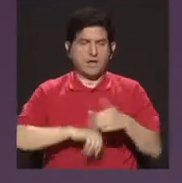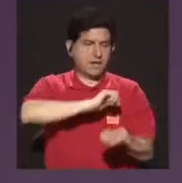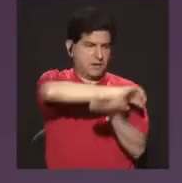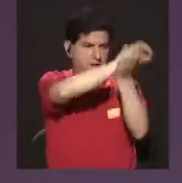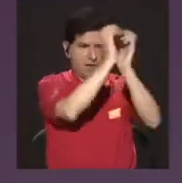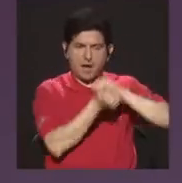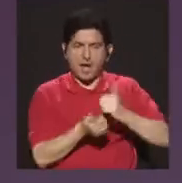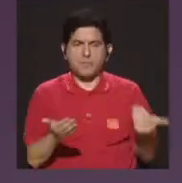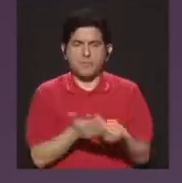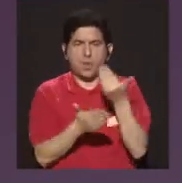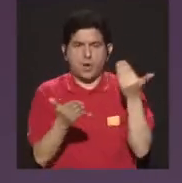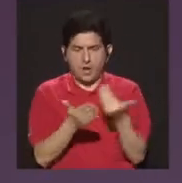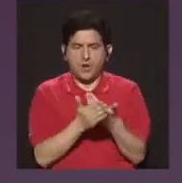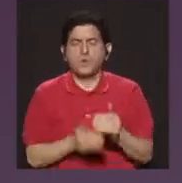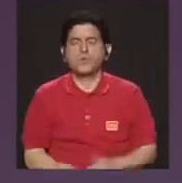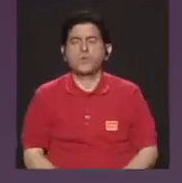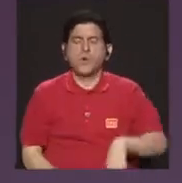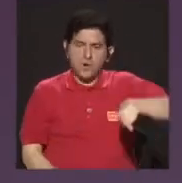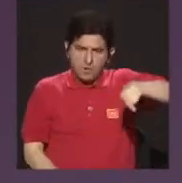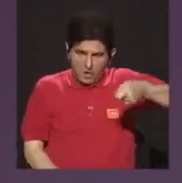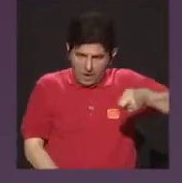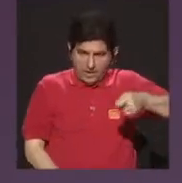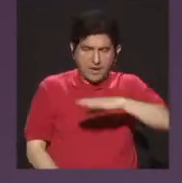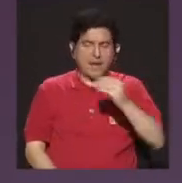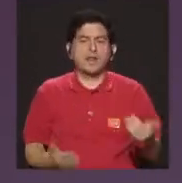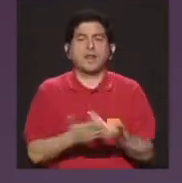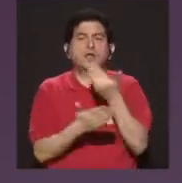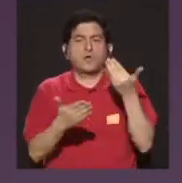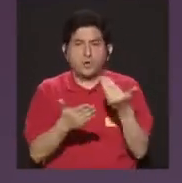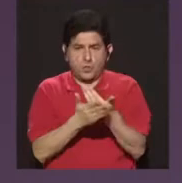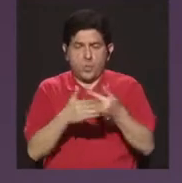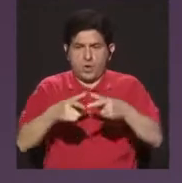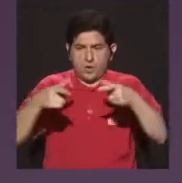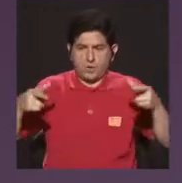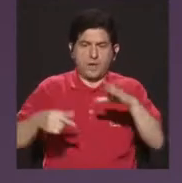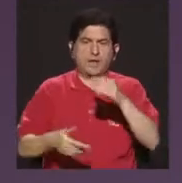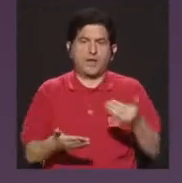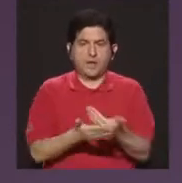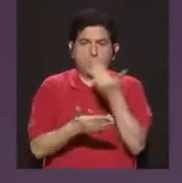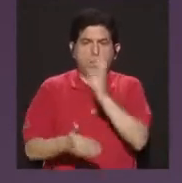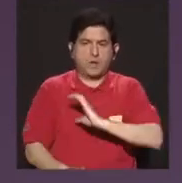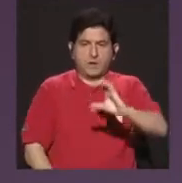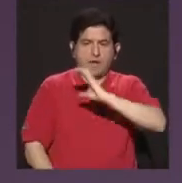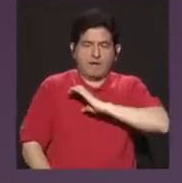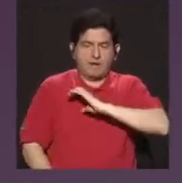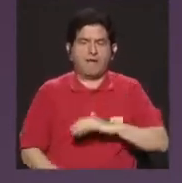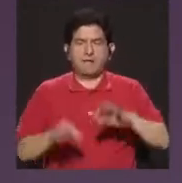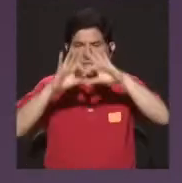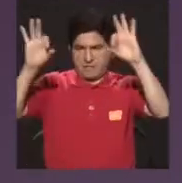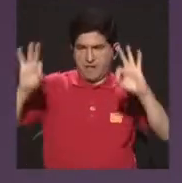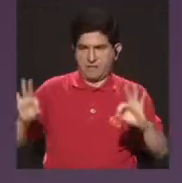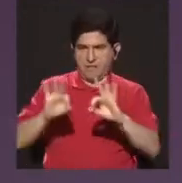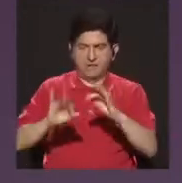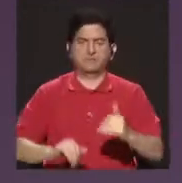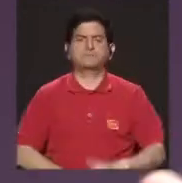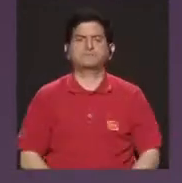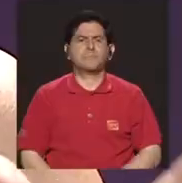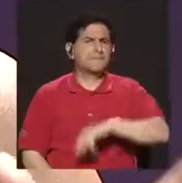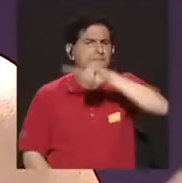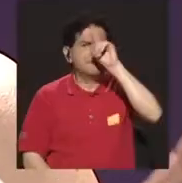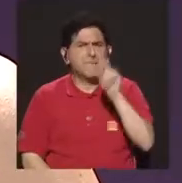cambio a las nuevas señales a los nuevos canales y a las nuevas calidades de imagen una una pregunta en eso